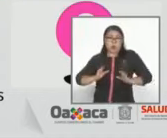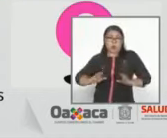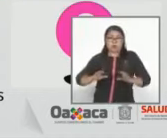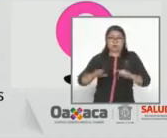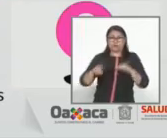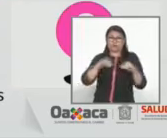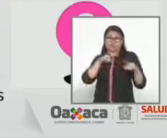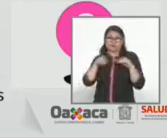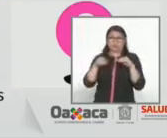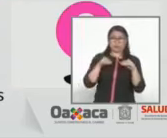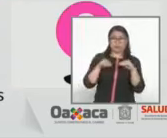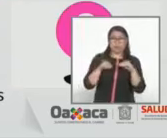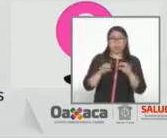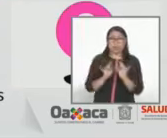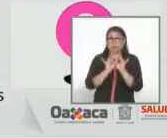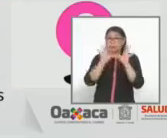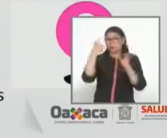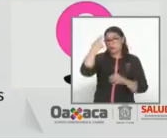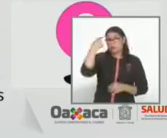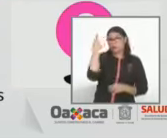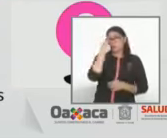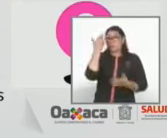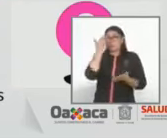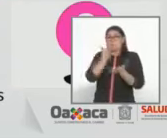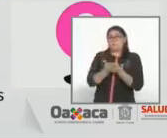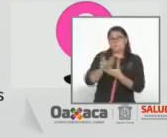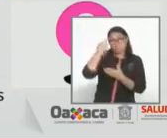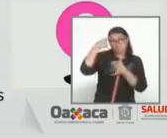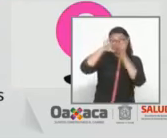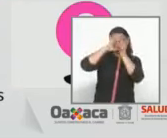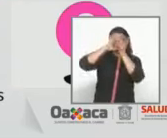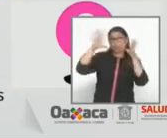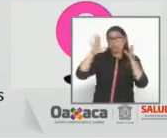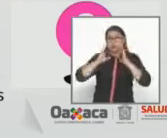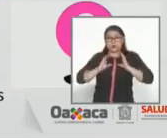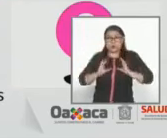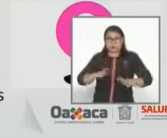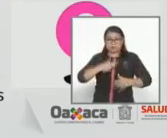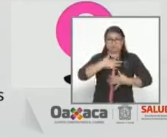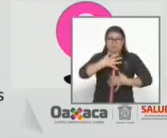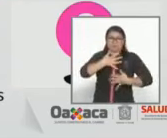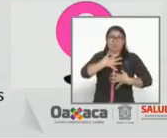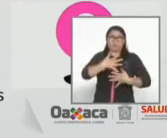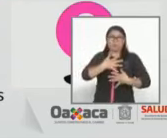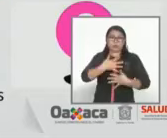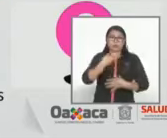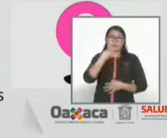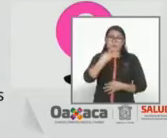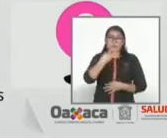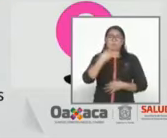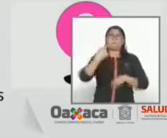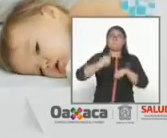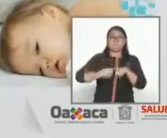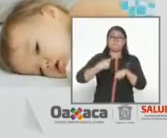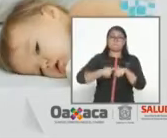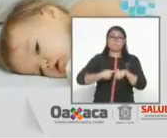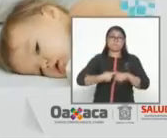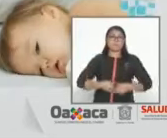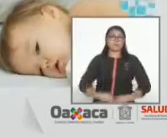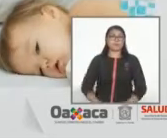puede perder el conocimiento y posteriormente tener estos movimientos que son muy bruscos. ¿La que